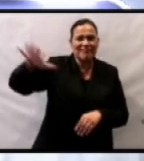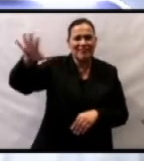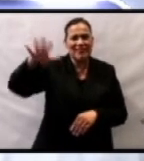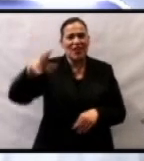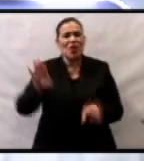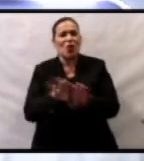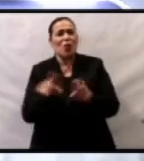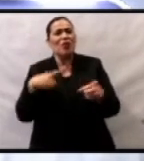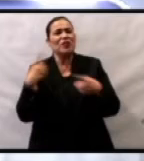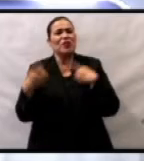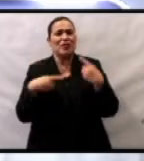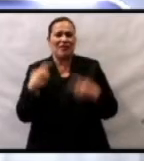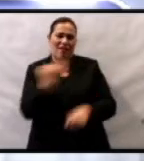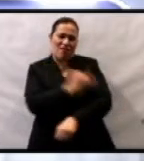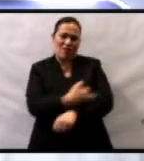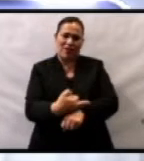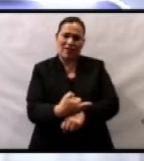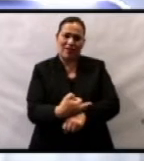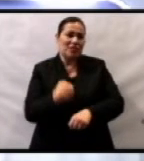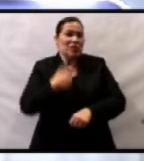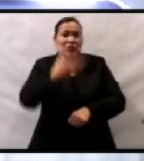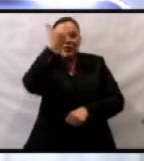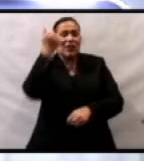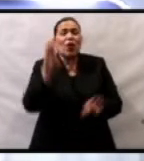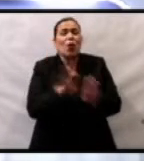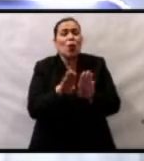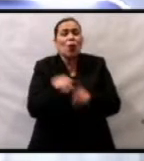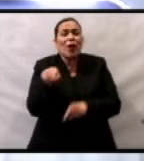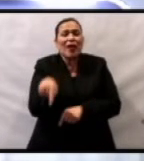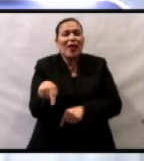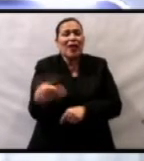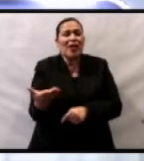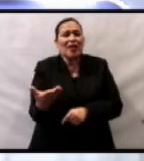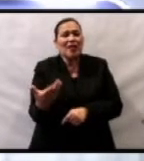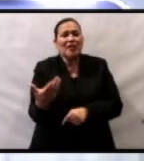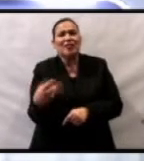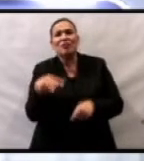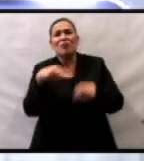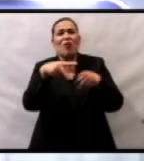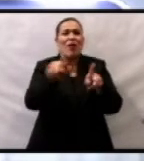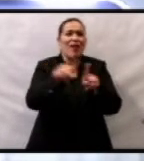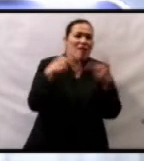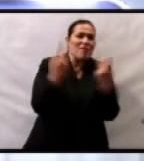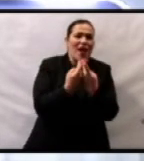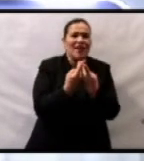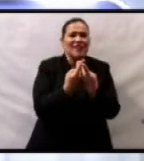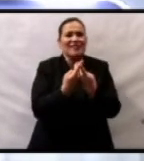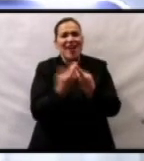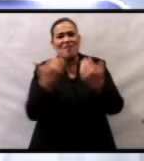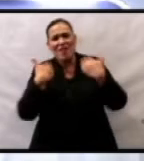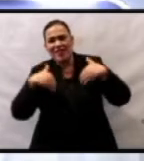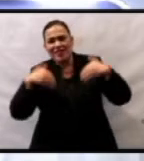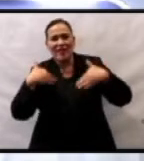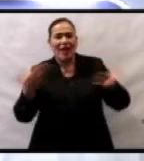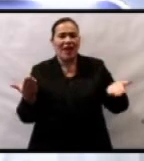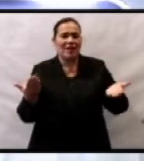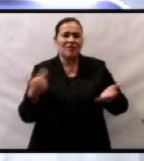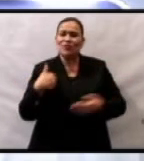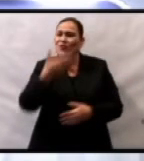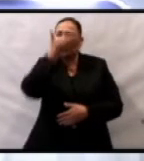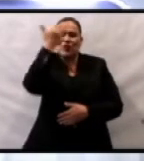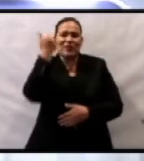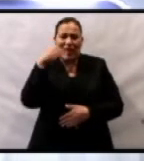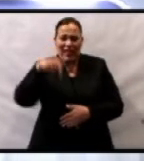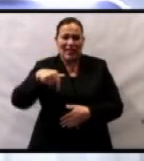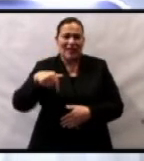familia. No sé qué sería de las vueltas a la plaza. No sé qué sería de